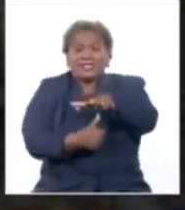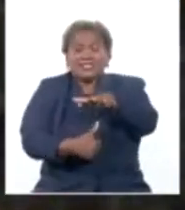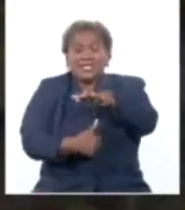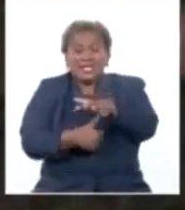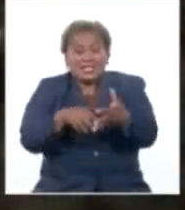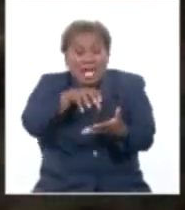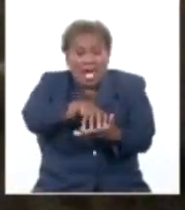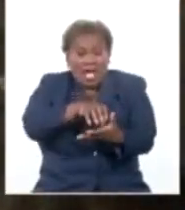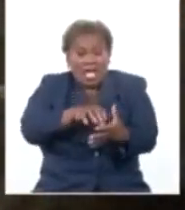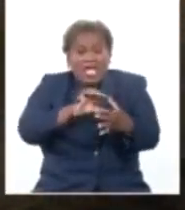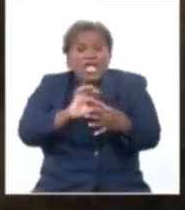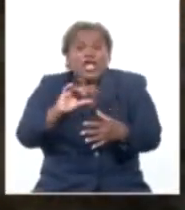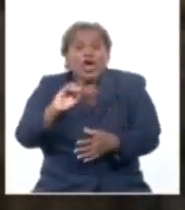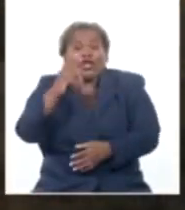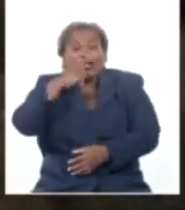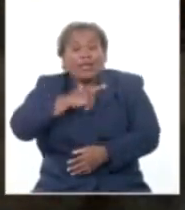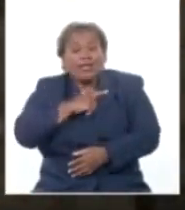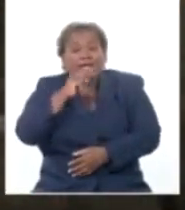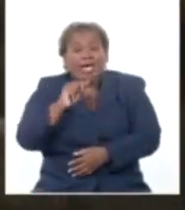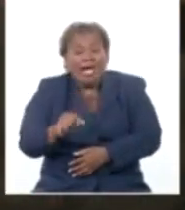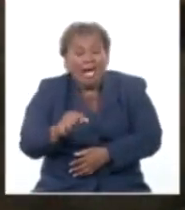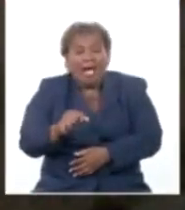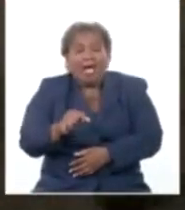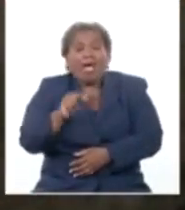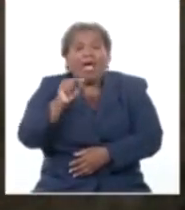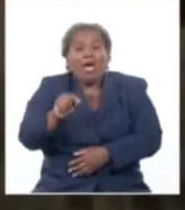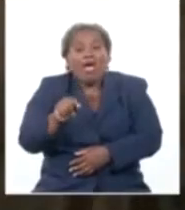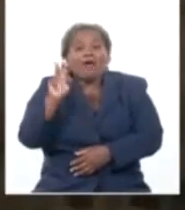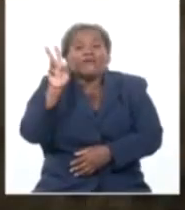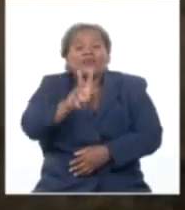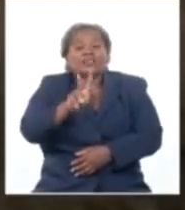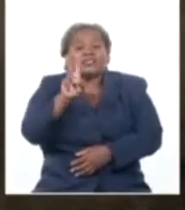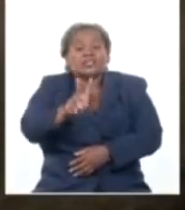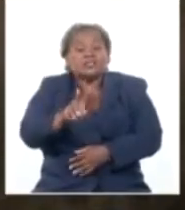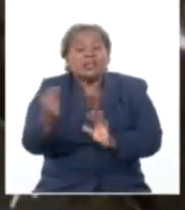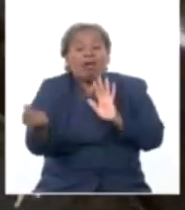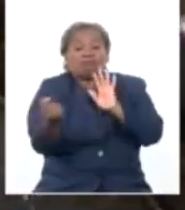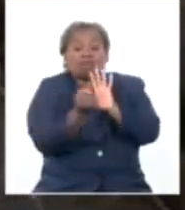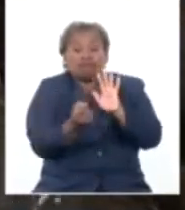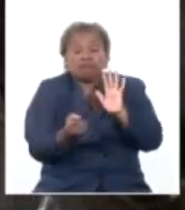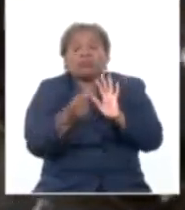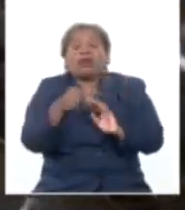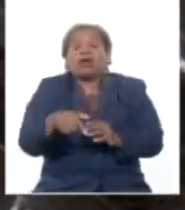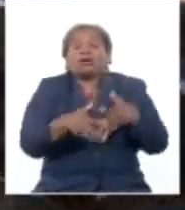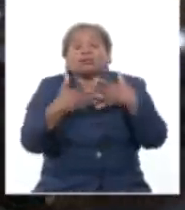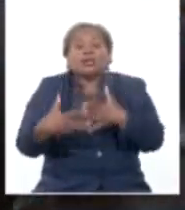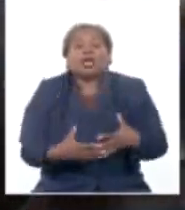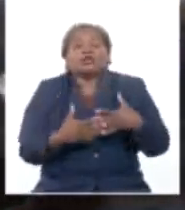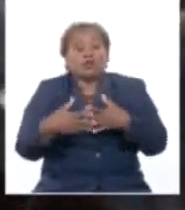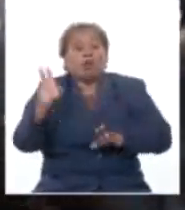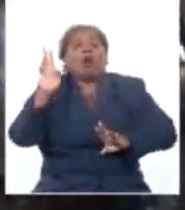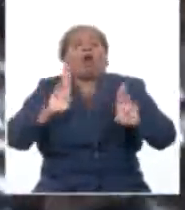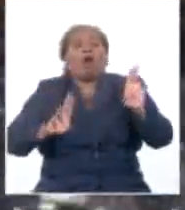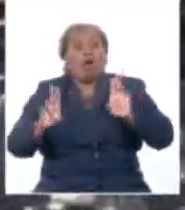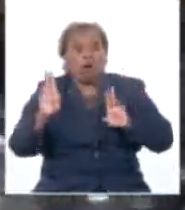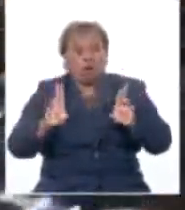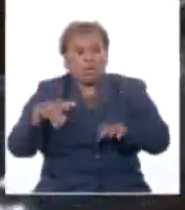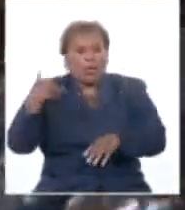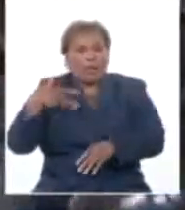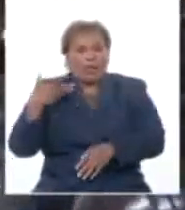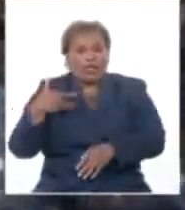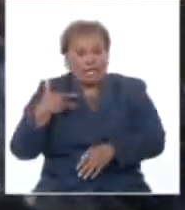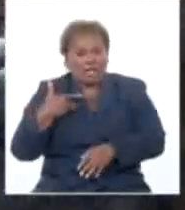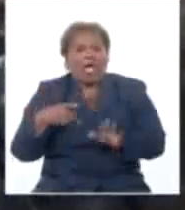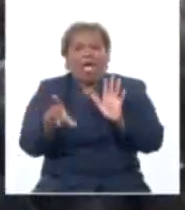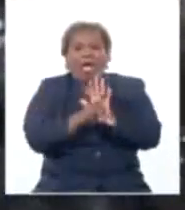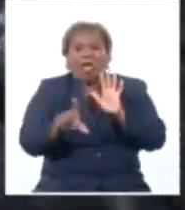Salomé Zurabishvili, que se encuentra en una visita oficial en Estados Unidos, apoyó las protestas y advirtió que vetará esta ley.